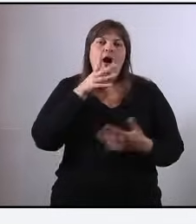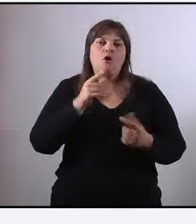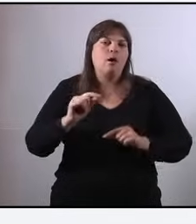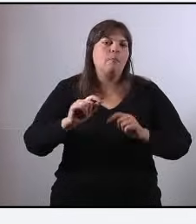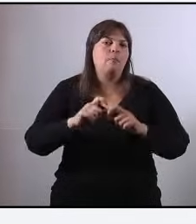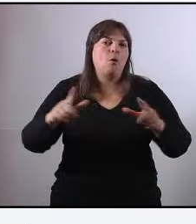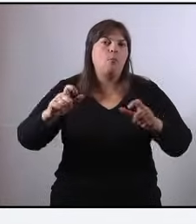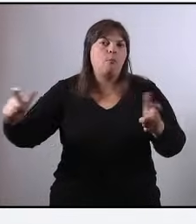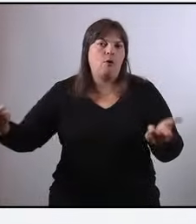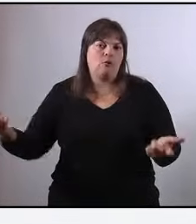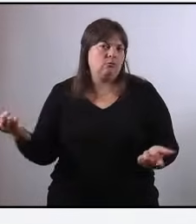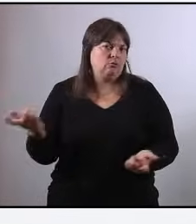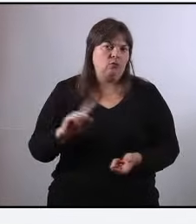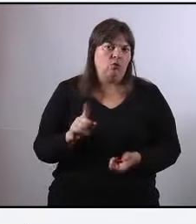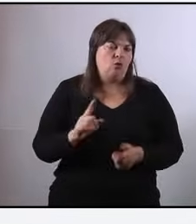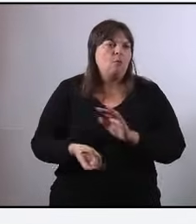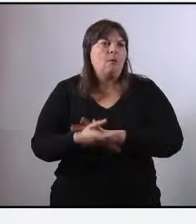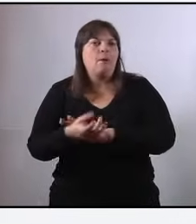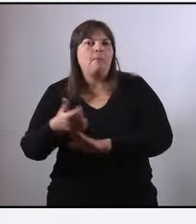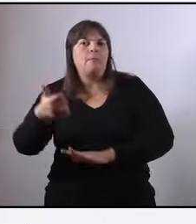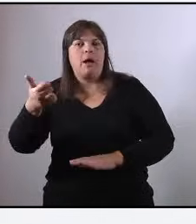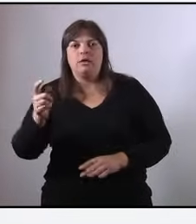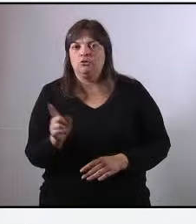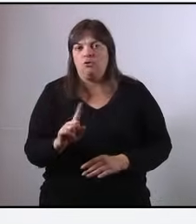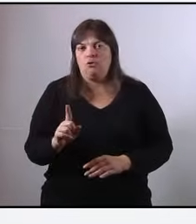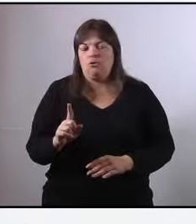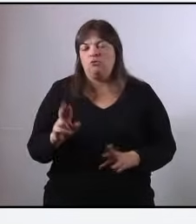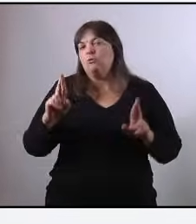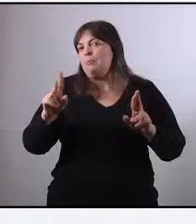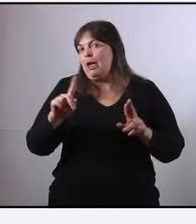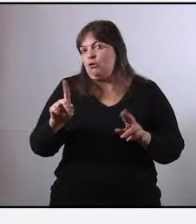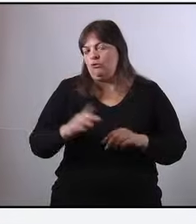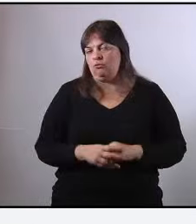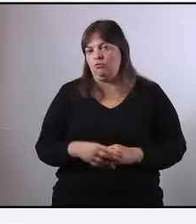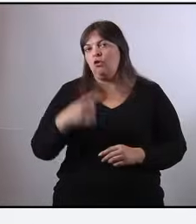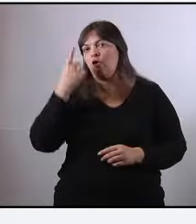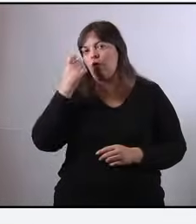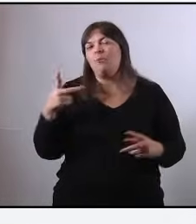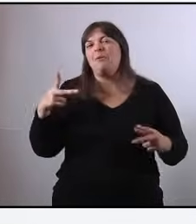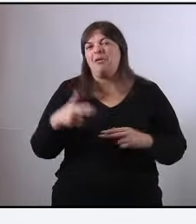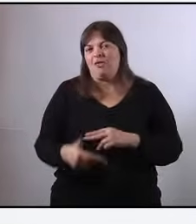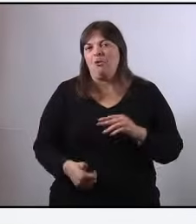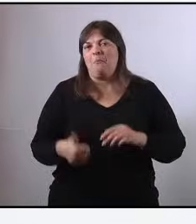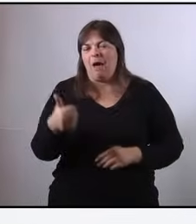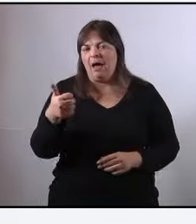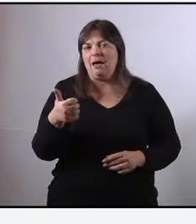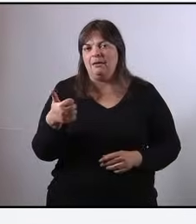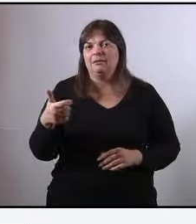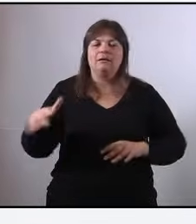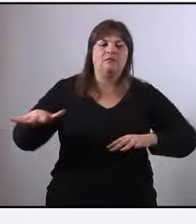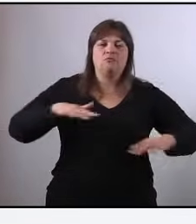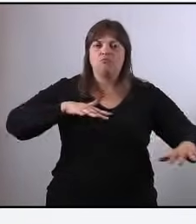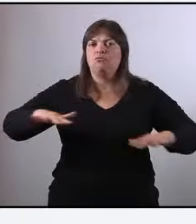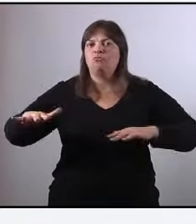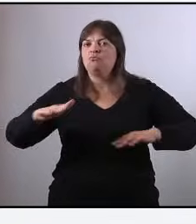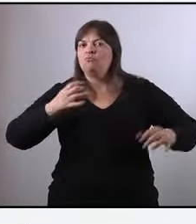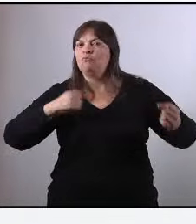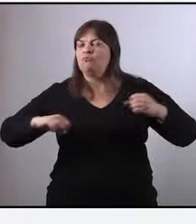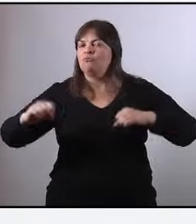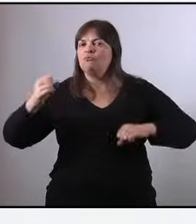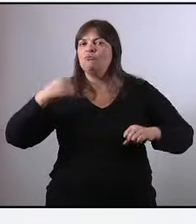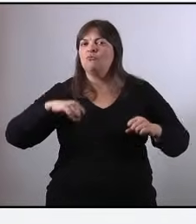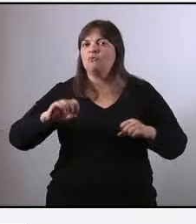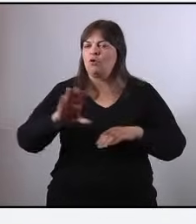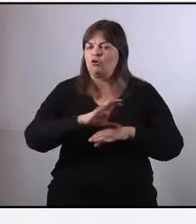o en otros años. Espero que no sea así. Creo que hay mucha más prevención, que hay actuaciones por parte de